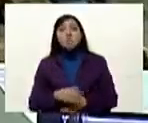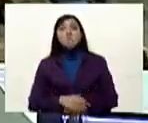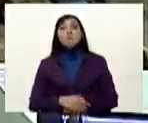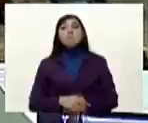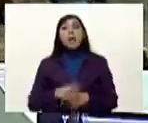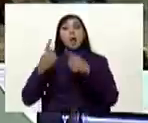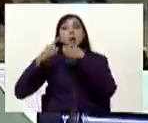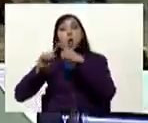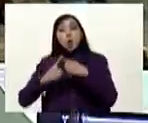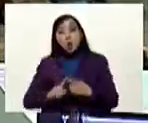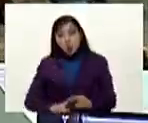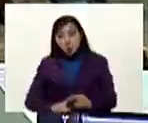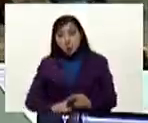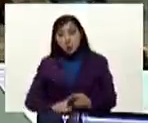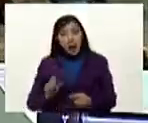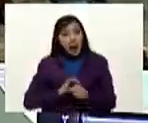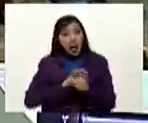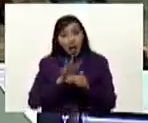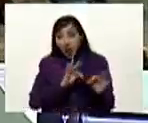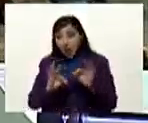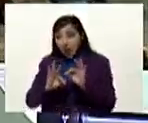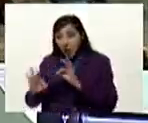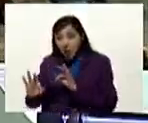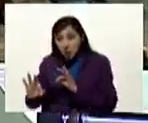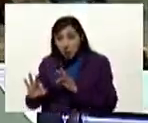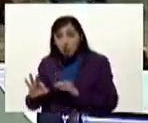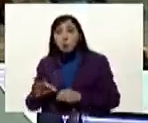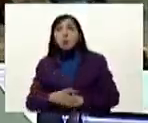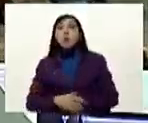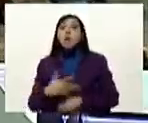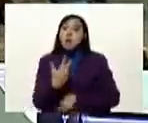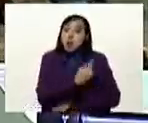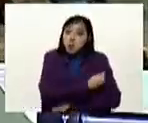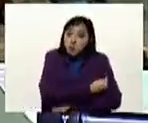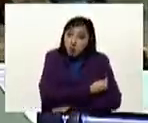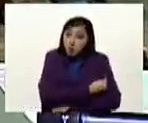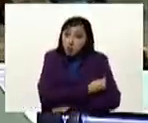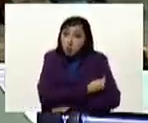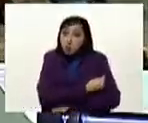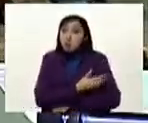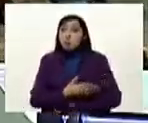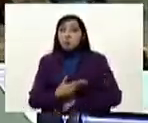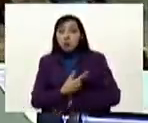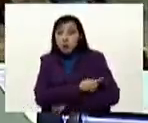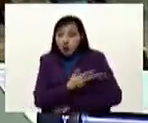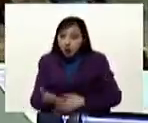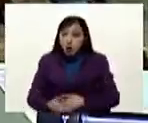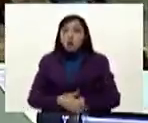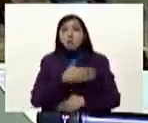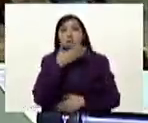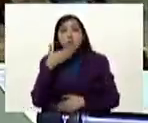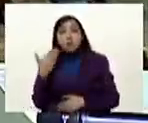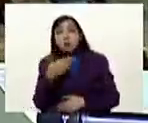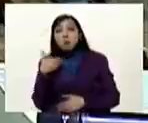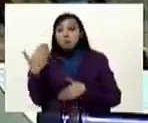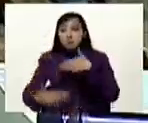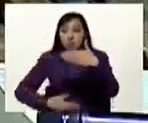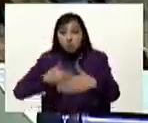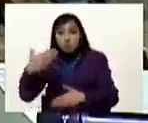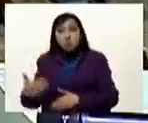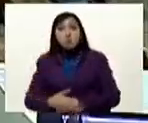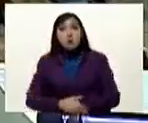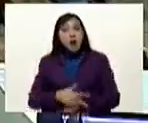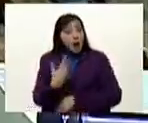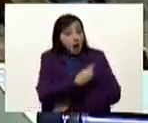de contagio y los índices de vacunación tienen que mejorar. A nivel